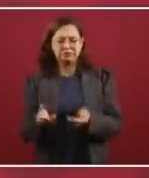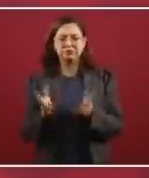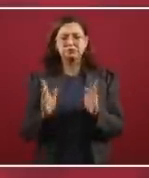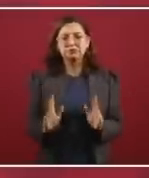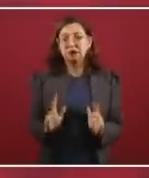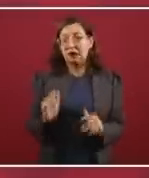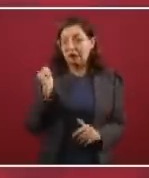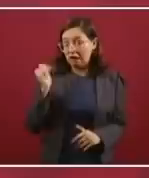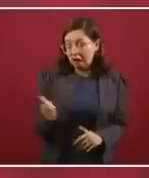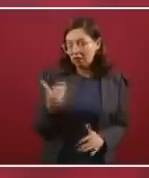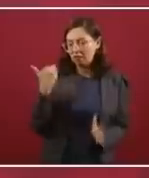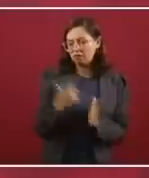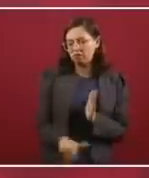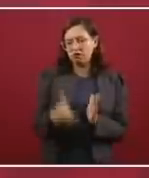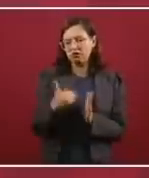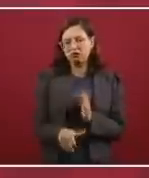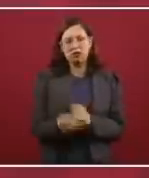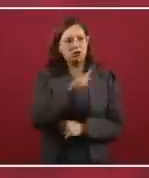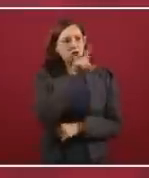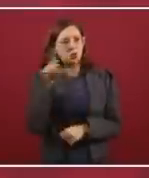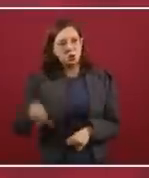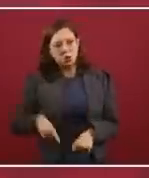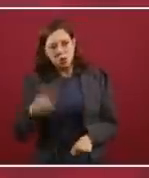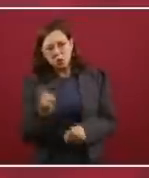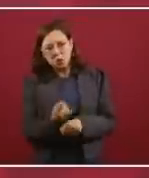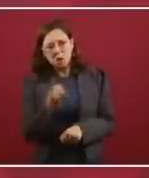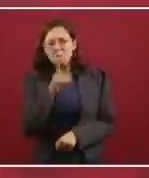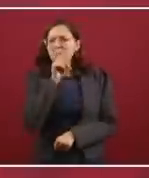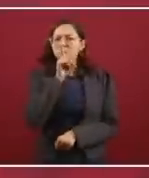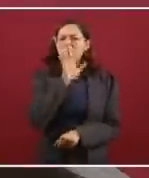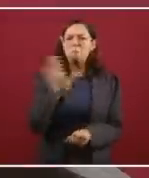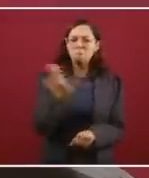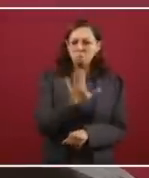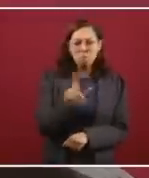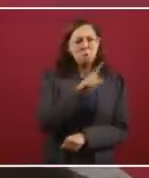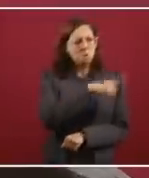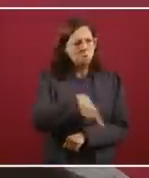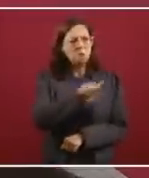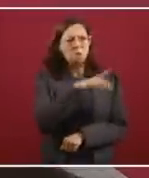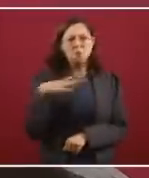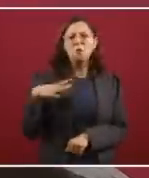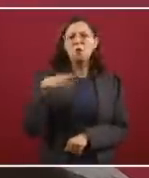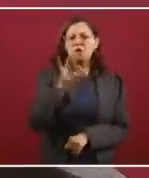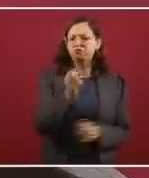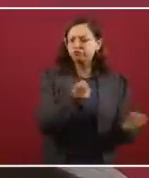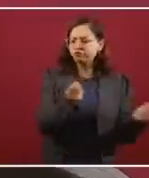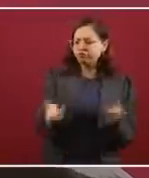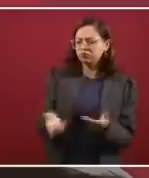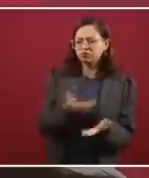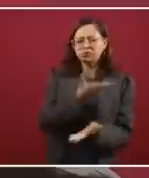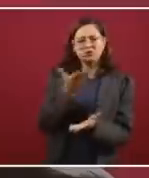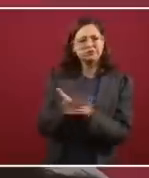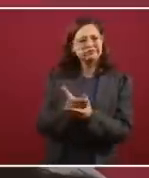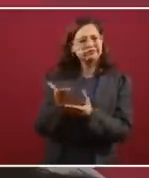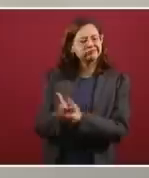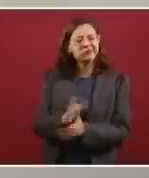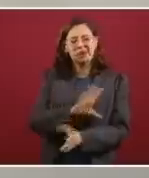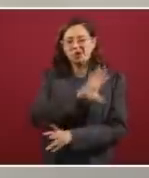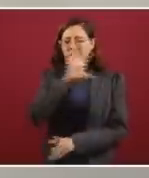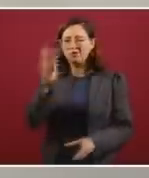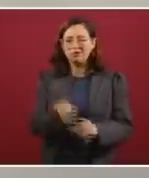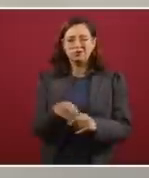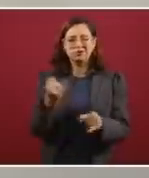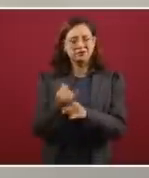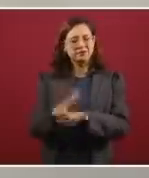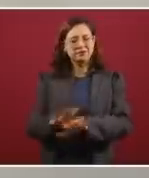hace falta algo por parte del gobierno de los Estados Unidos. Ha habido una buena disposición y nos han dado acceso a toda la información